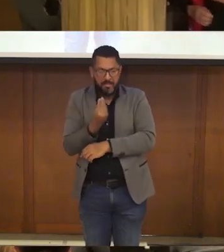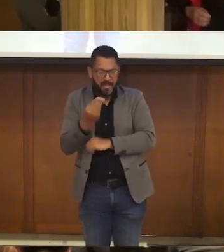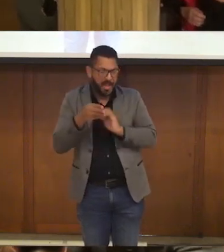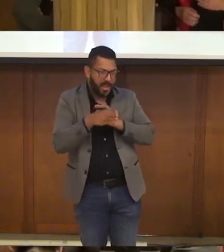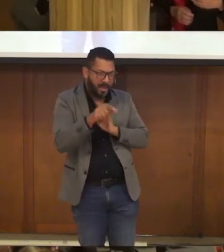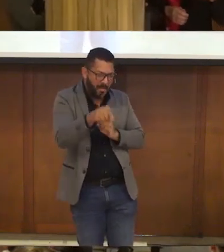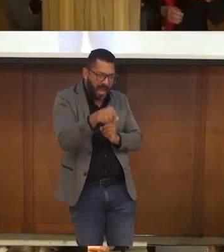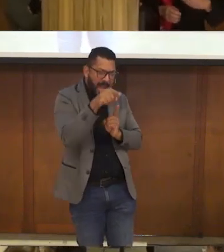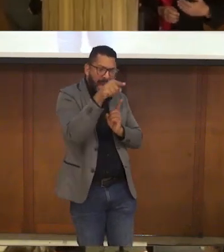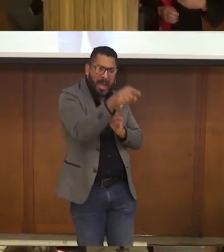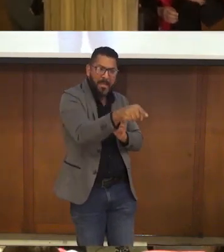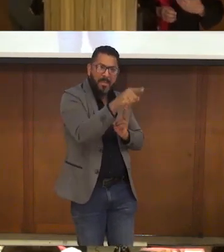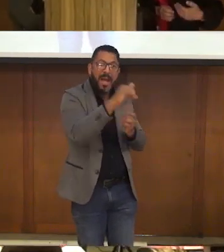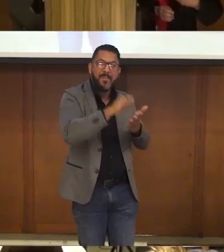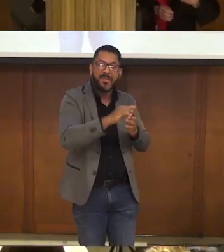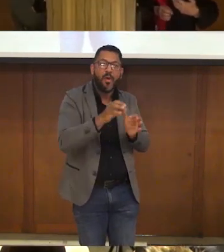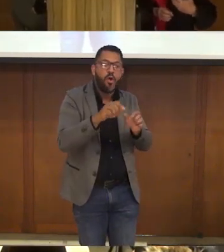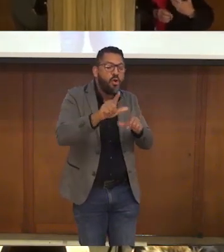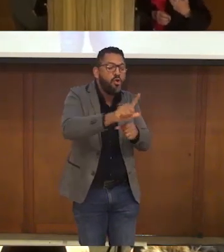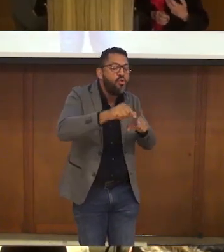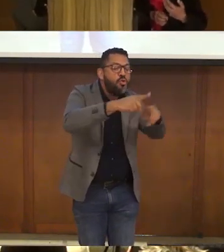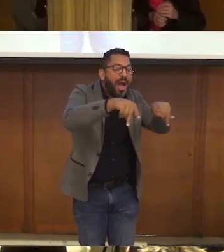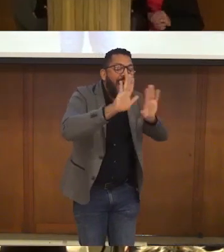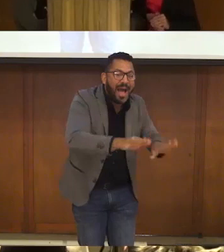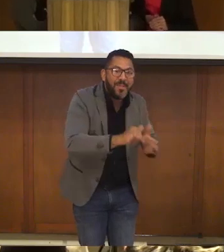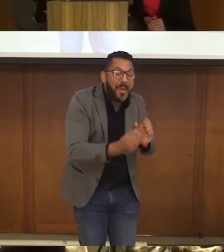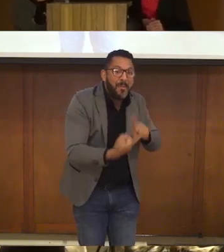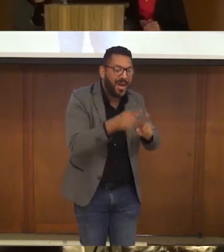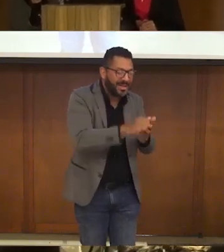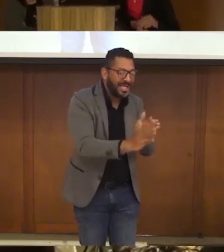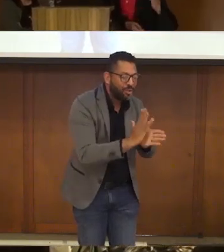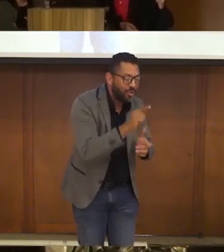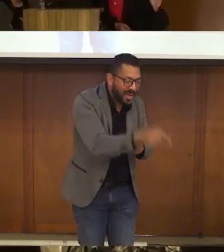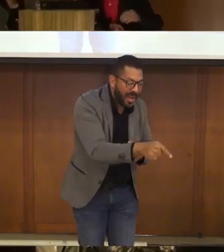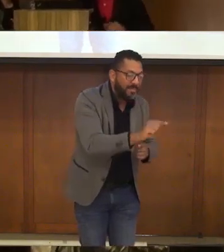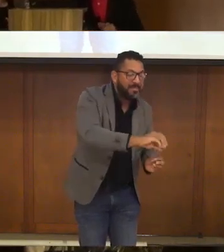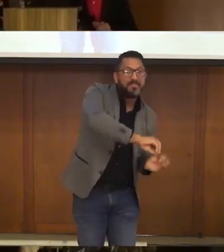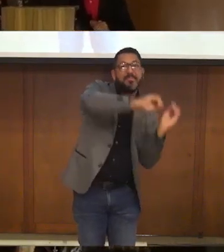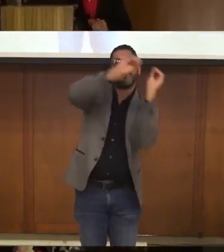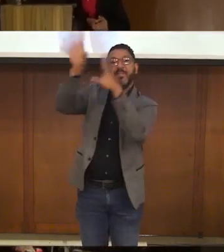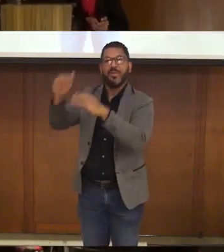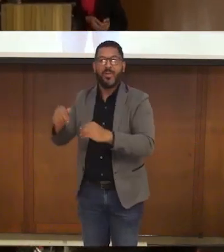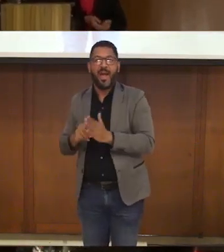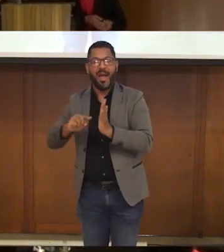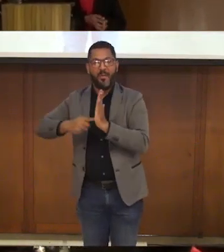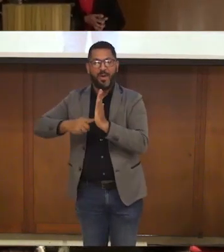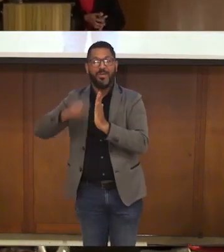recorrer partes de la geografía donde había nacido la novela para luego mandarle a Buenos Aires